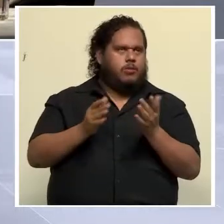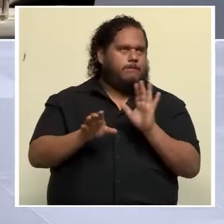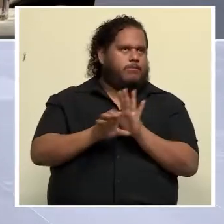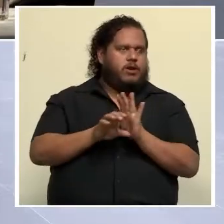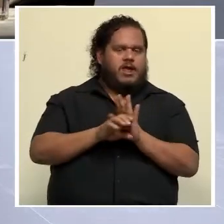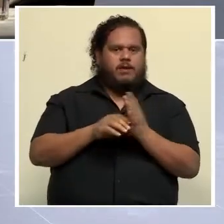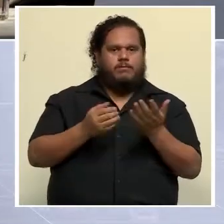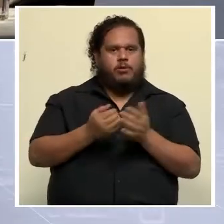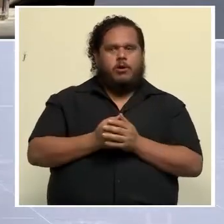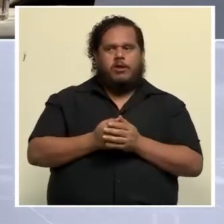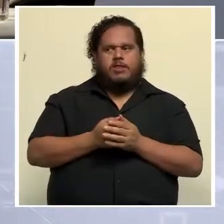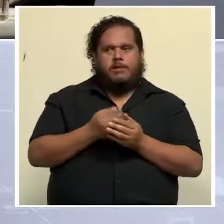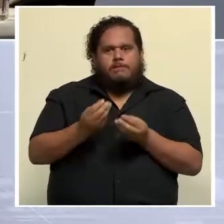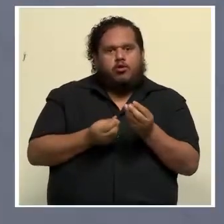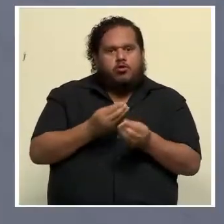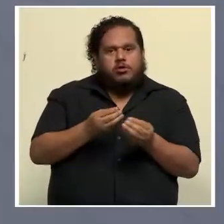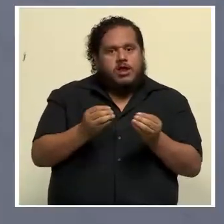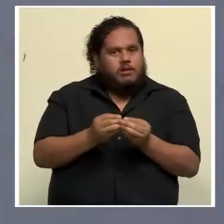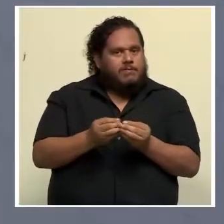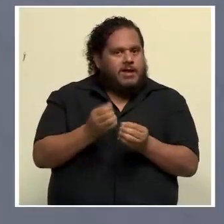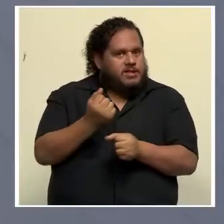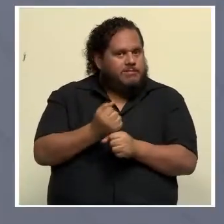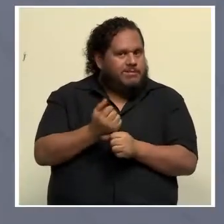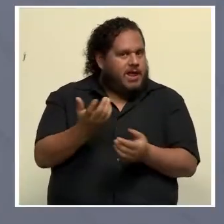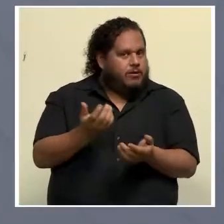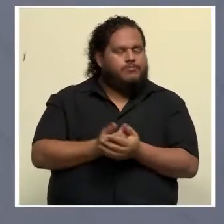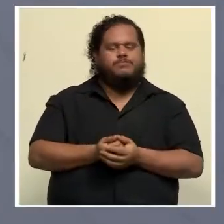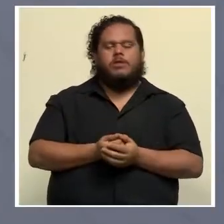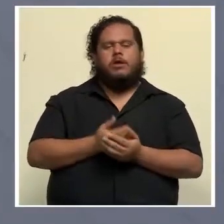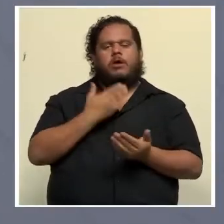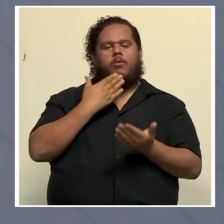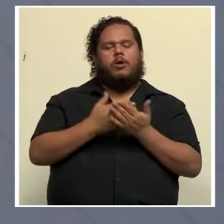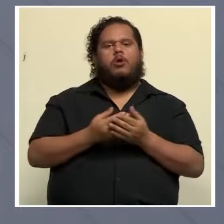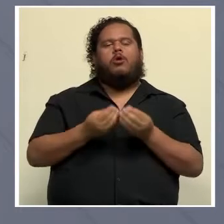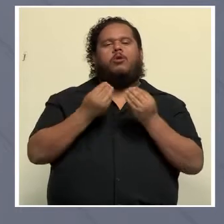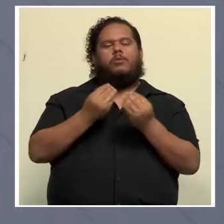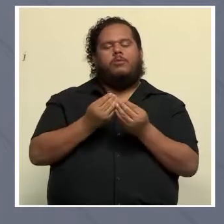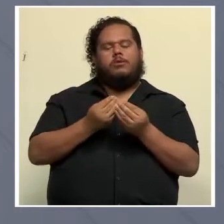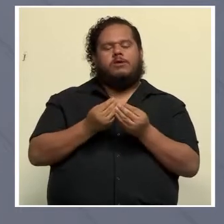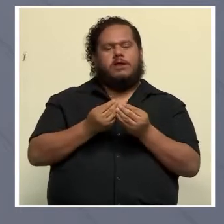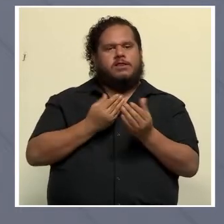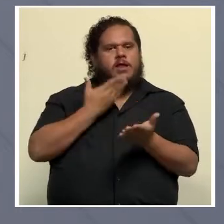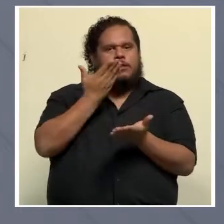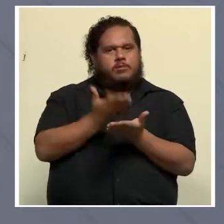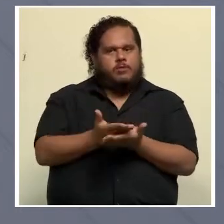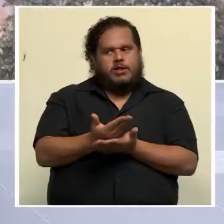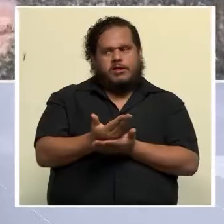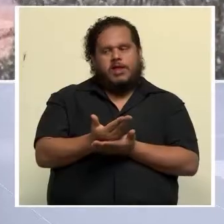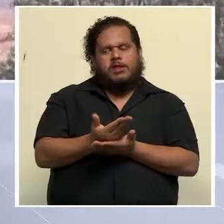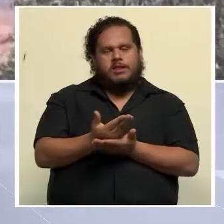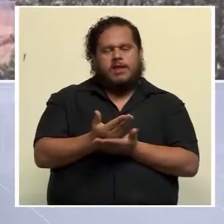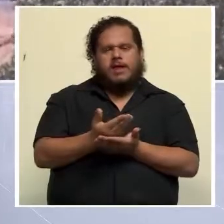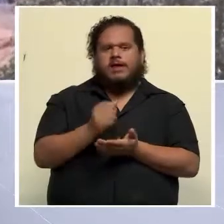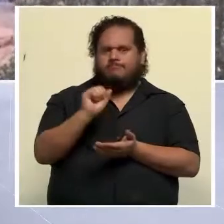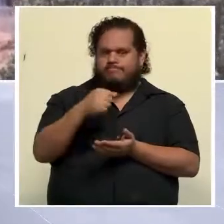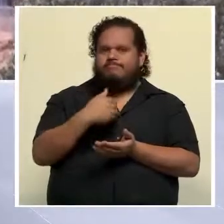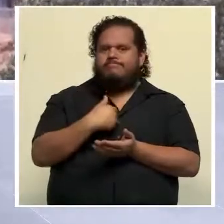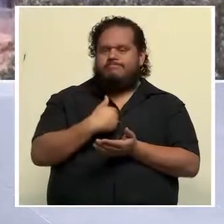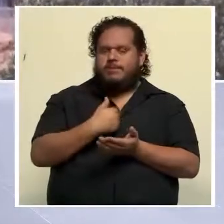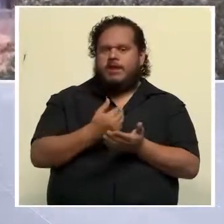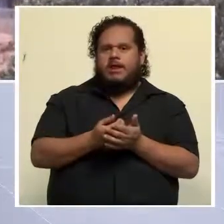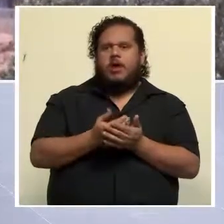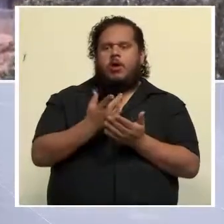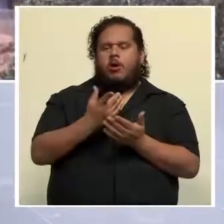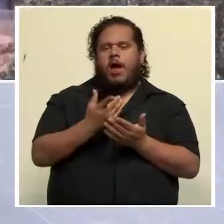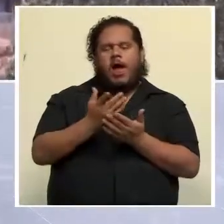de encadenar más empleo. Sí, bueno, muchas de las propuestas efectivamente tienen un asidero, una evidencia